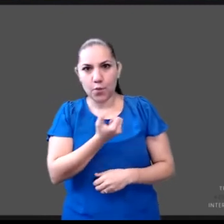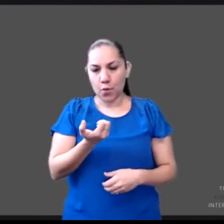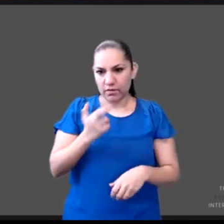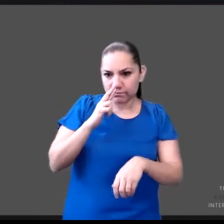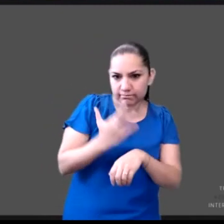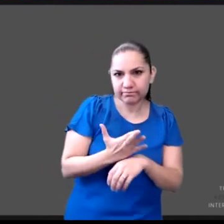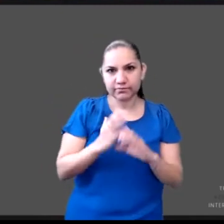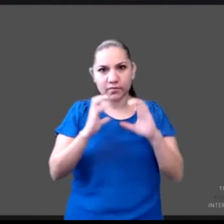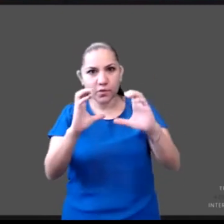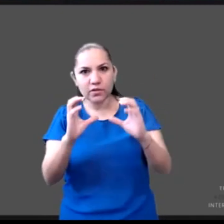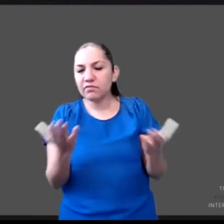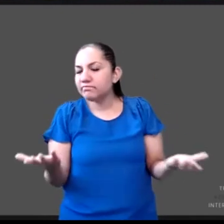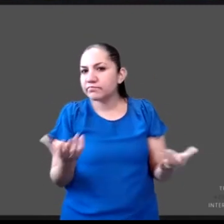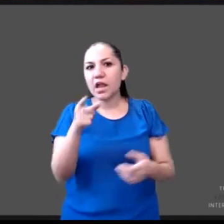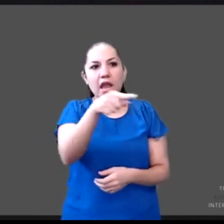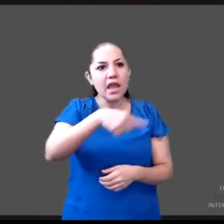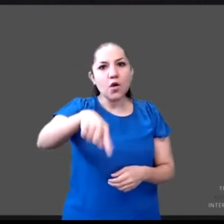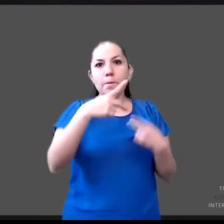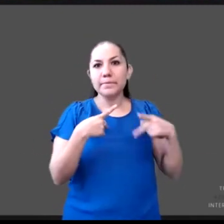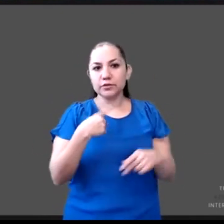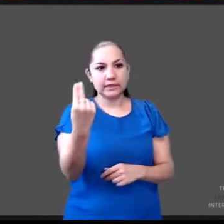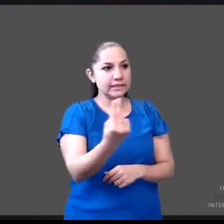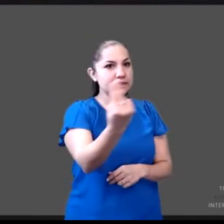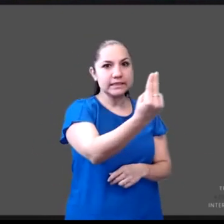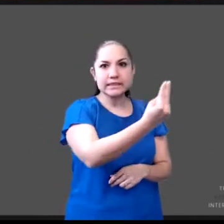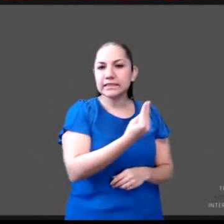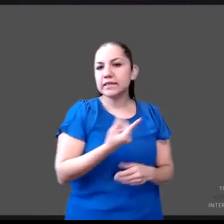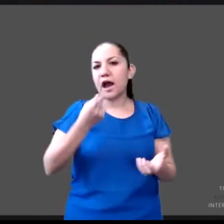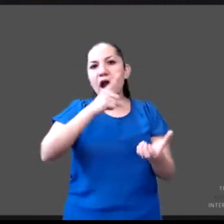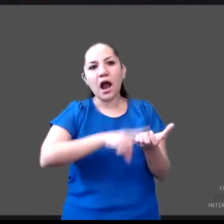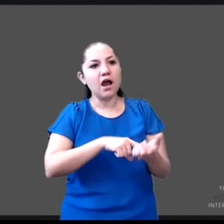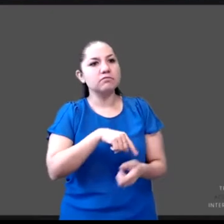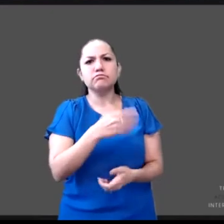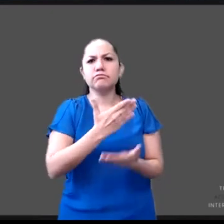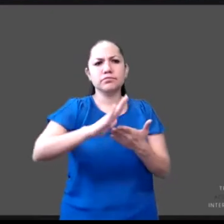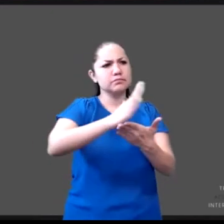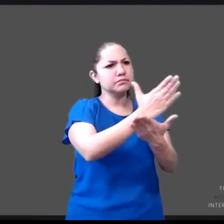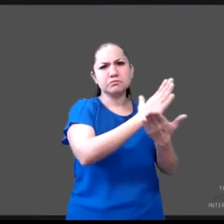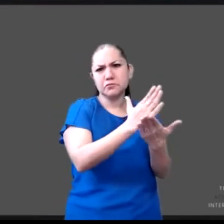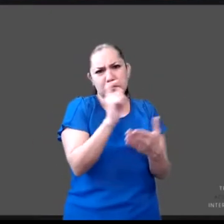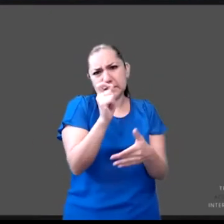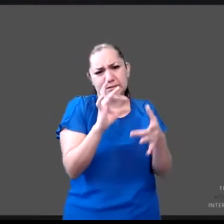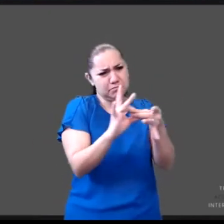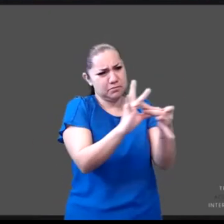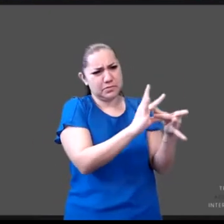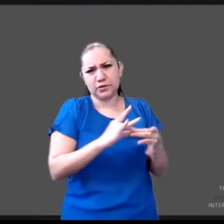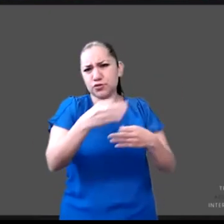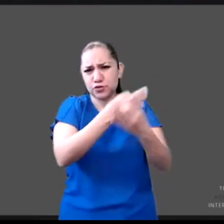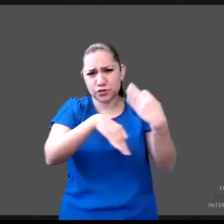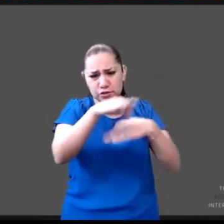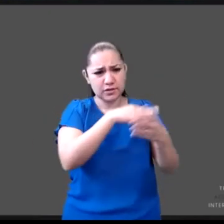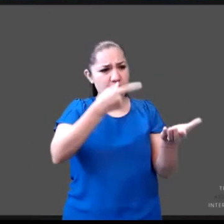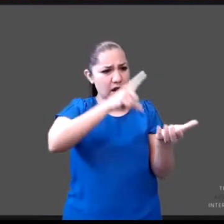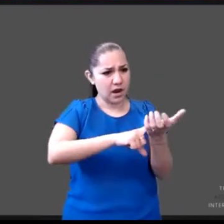están segmentadas, ¿no? O sea, son un todo. Entonces, en cuanto a lo que yo creo que eso es un aprendizaje muy